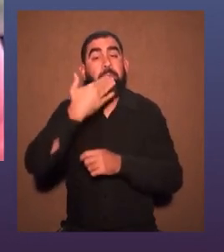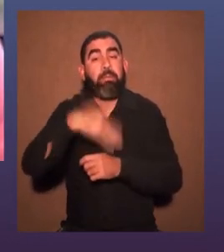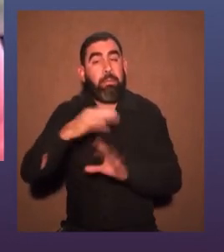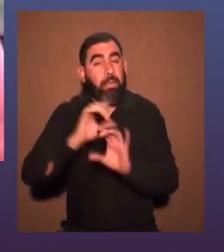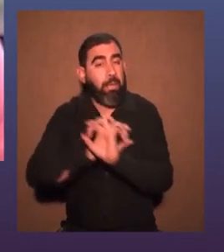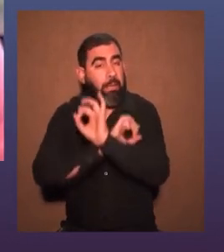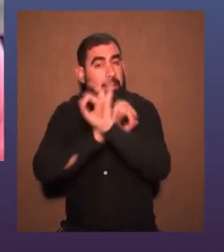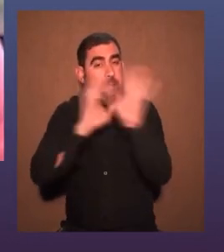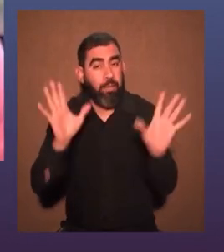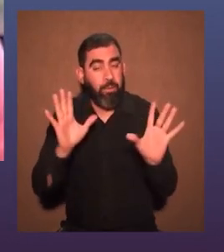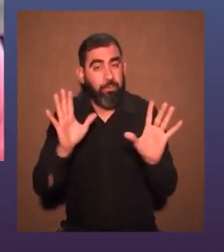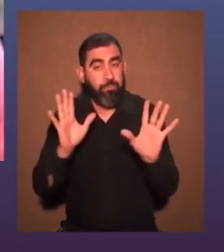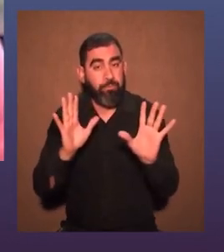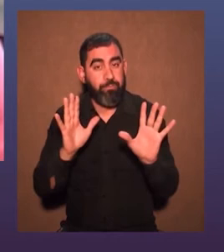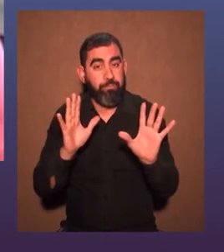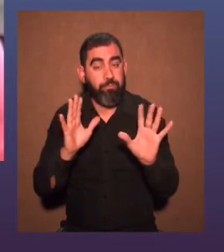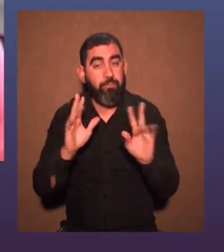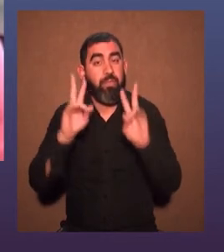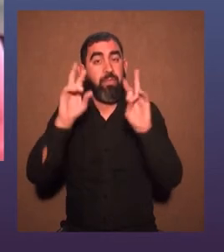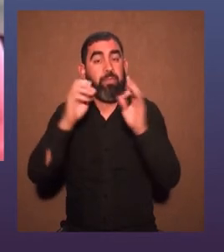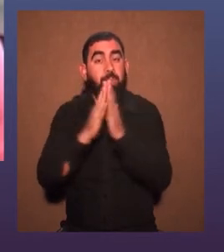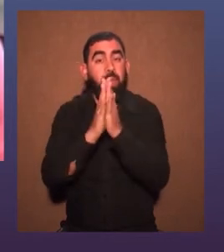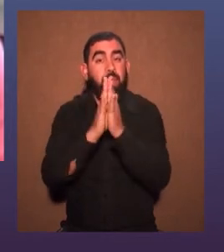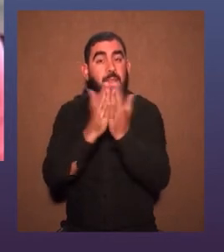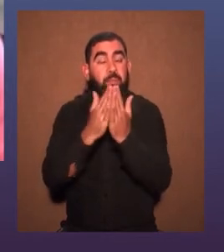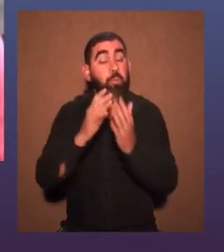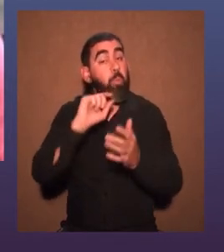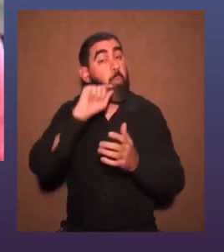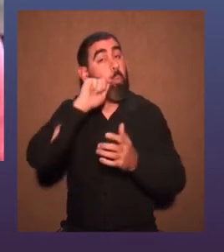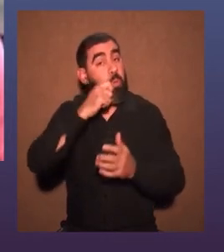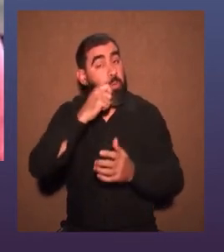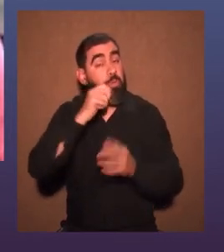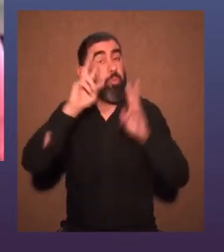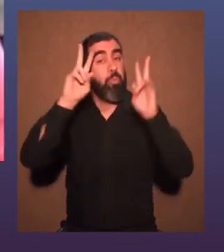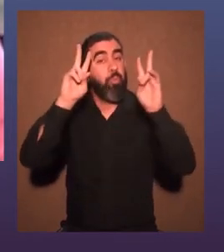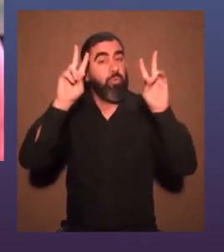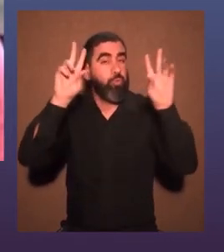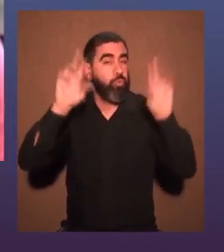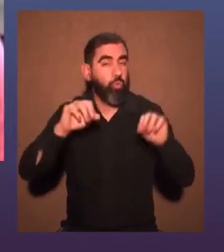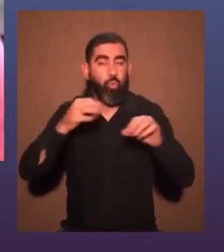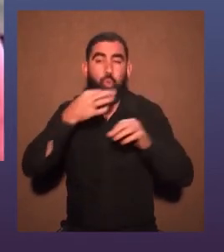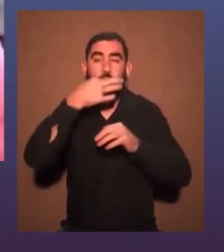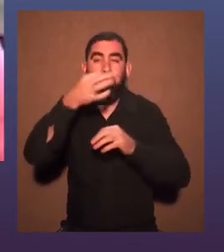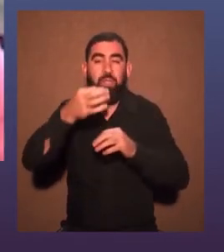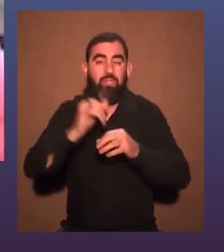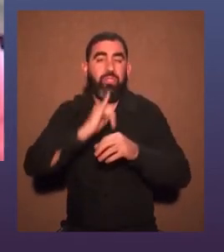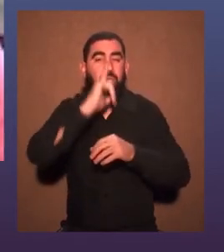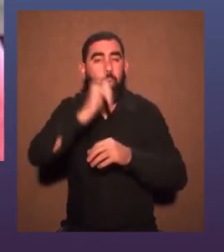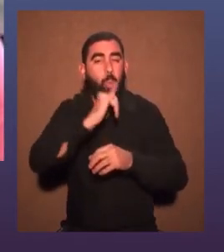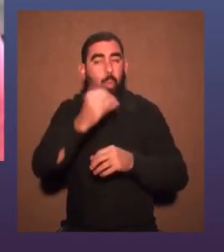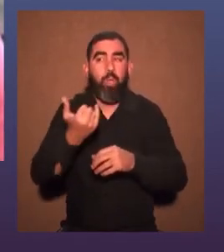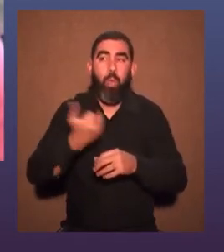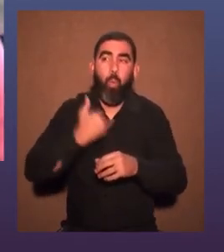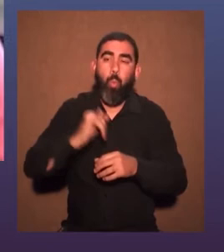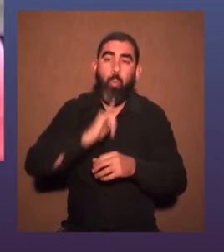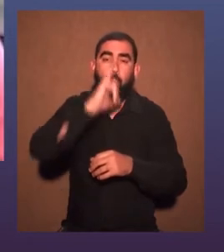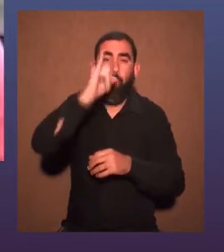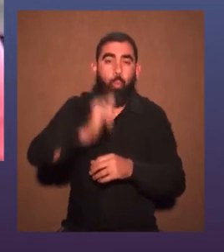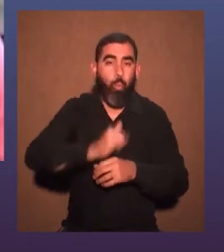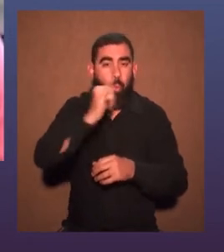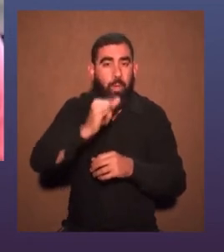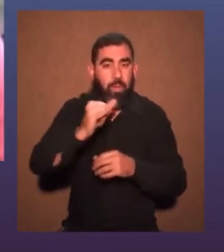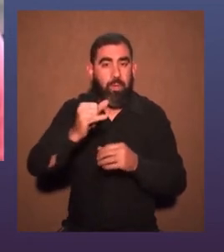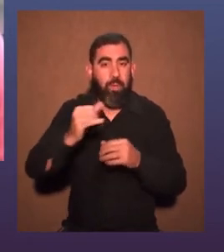entender bien. El libro es muy rico en cuanto a todo lo que describe, cómo lo cuenta,